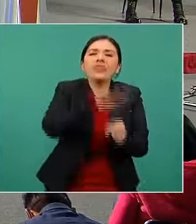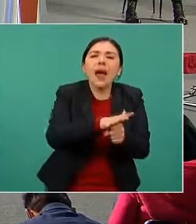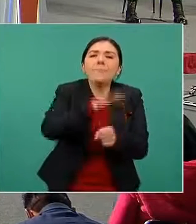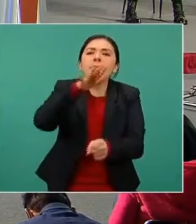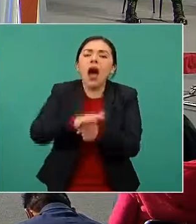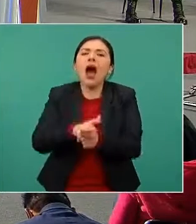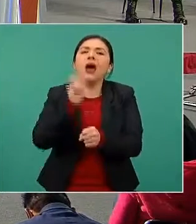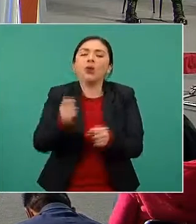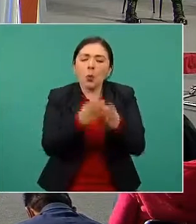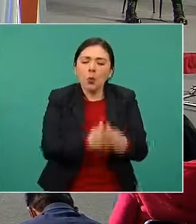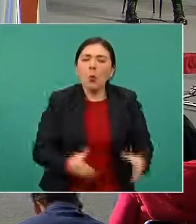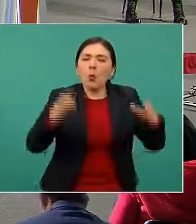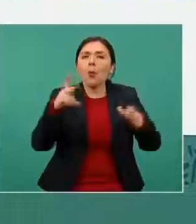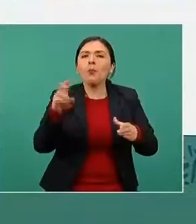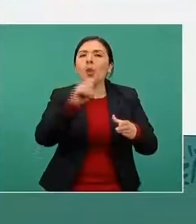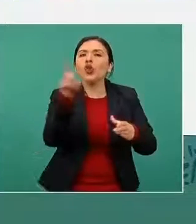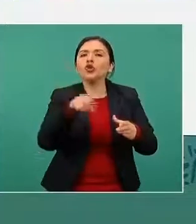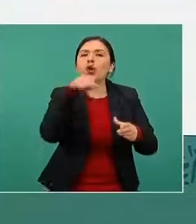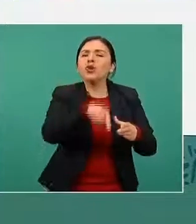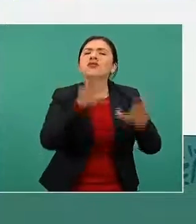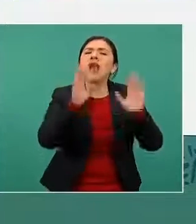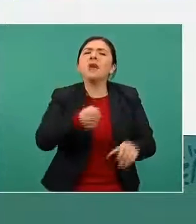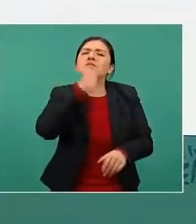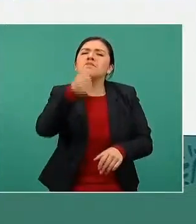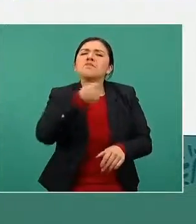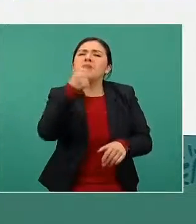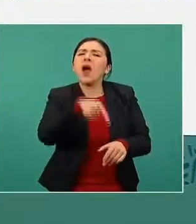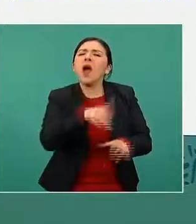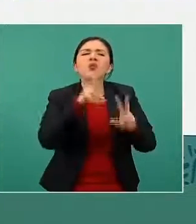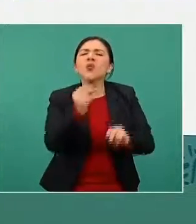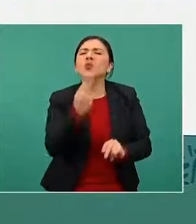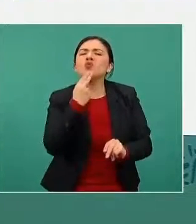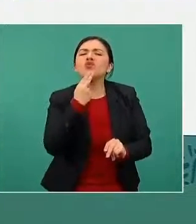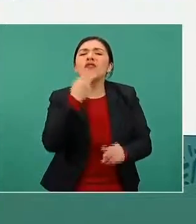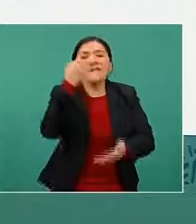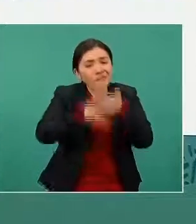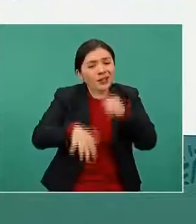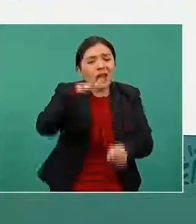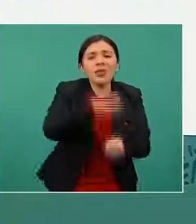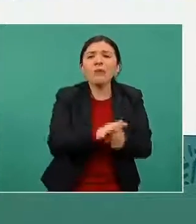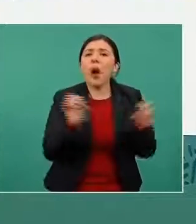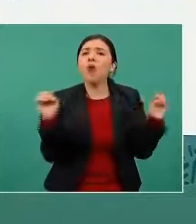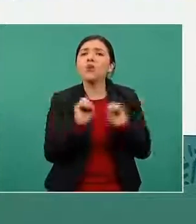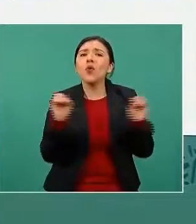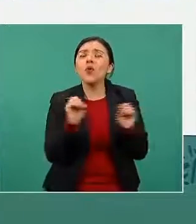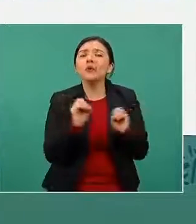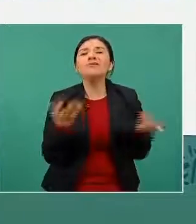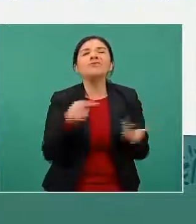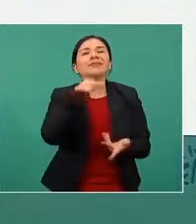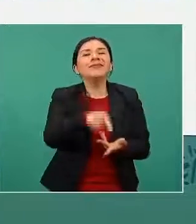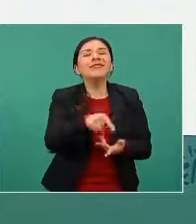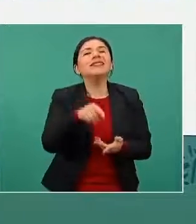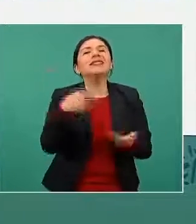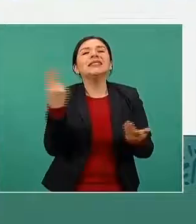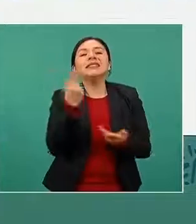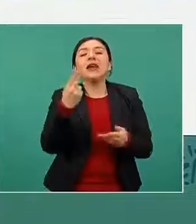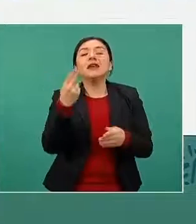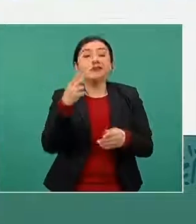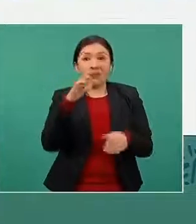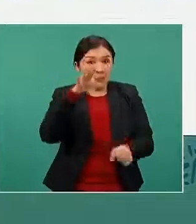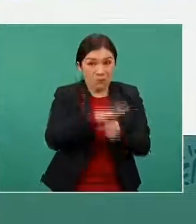de ser productivos, y esto para evitar la contaminación de las áreas